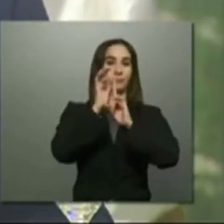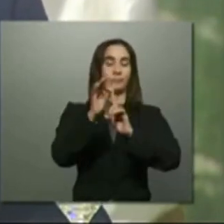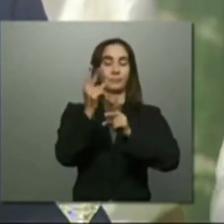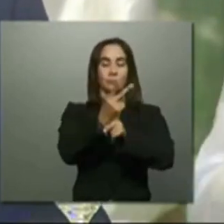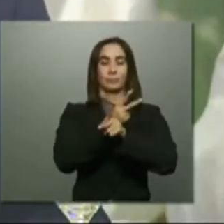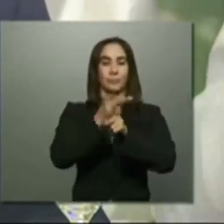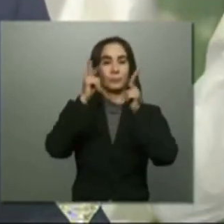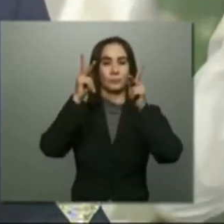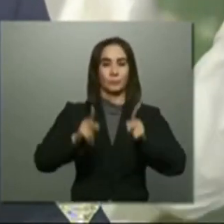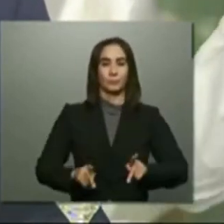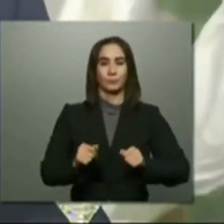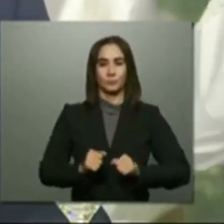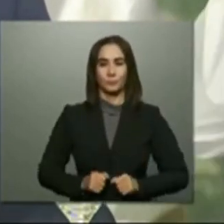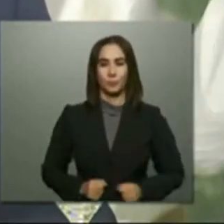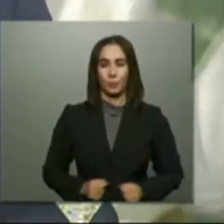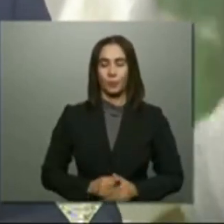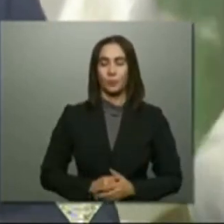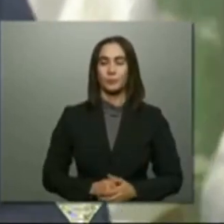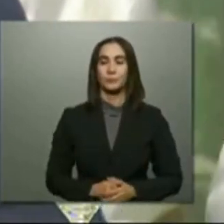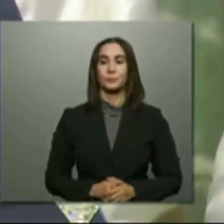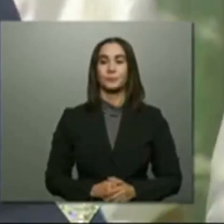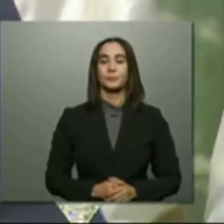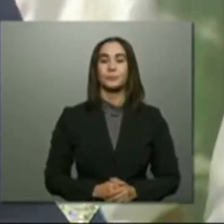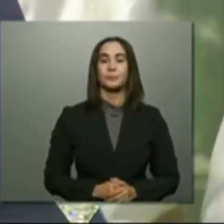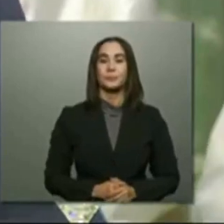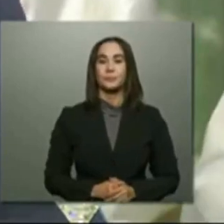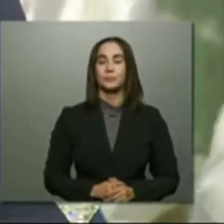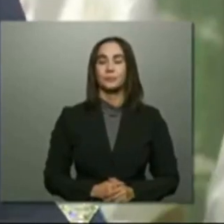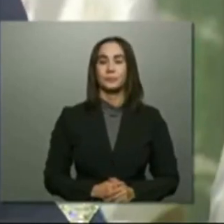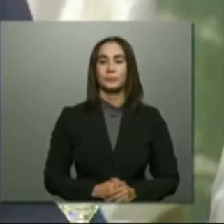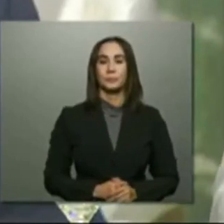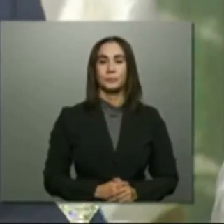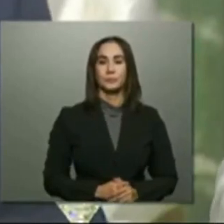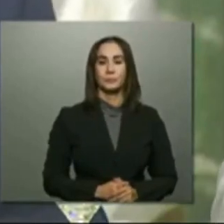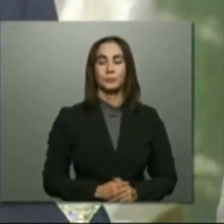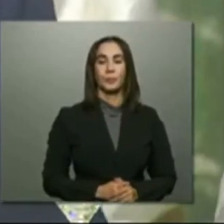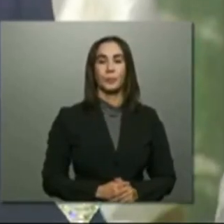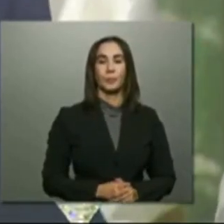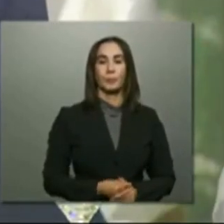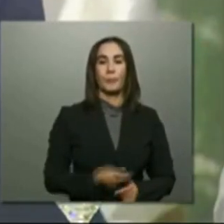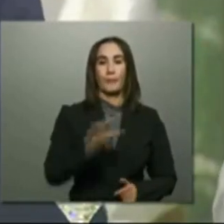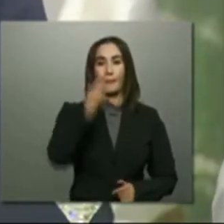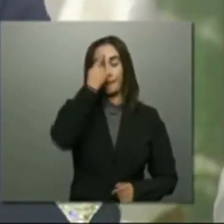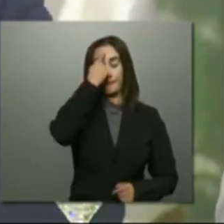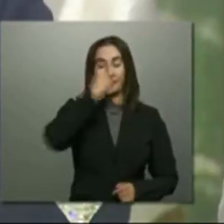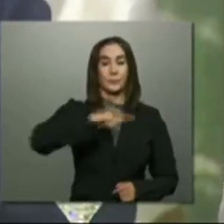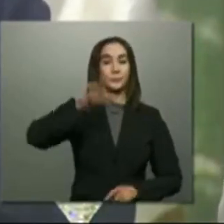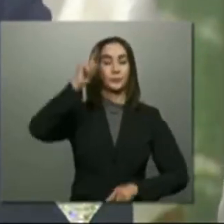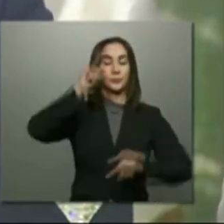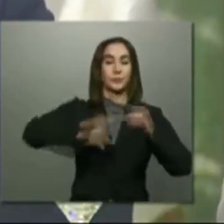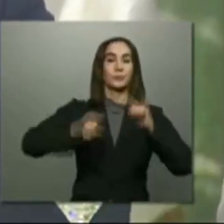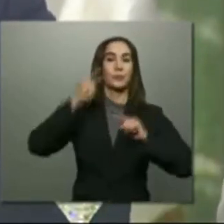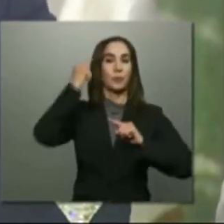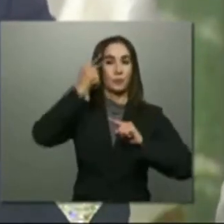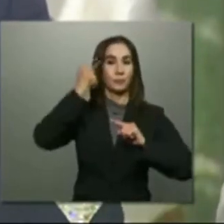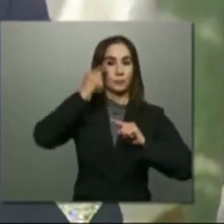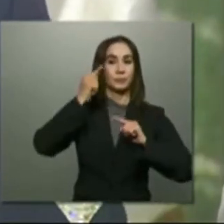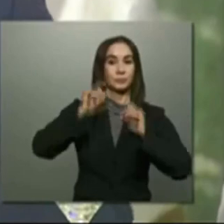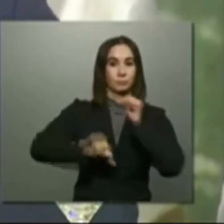Domingo y que buscó a un coronel de la policía y le pagó un dinero y el coronel asumió el caso como un intercambio de